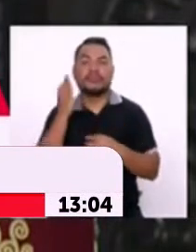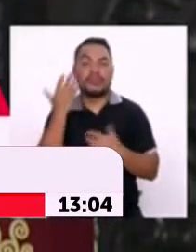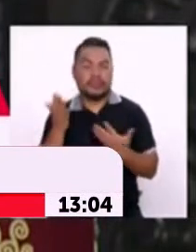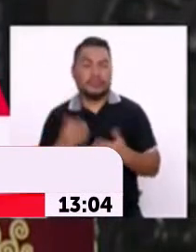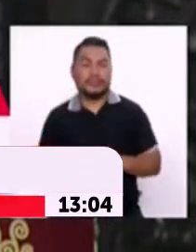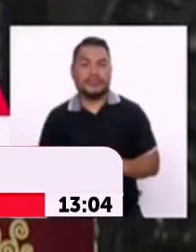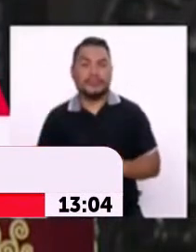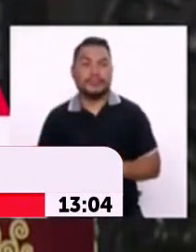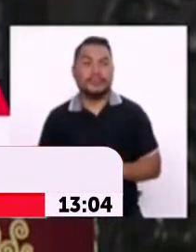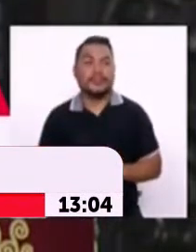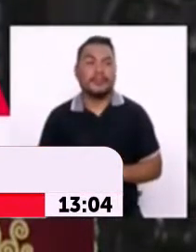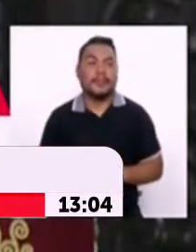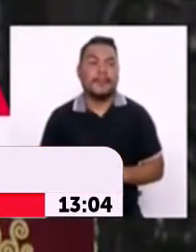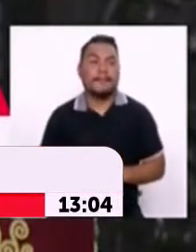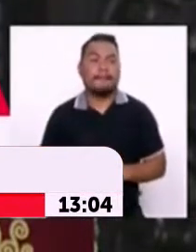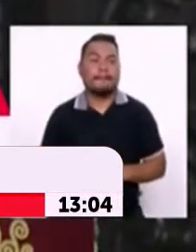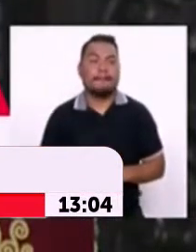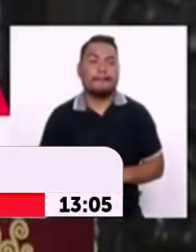futuro inmediato.